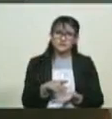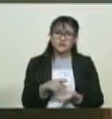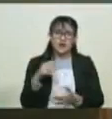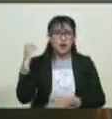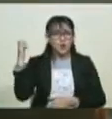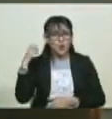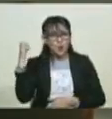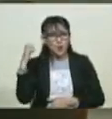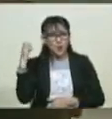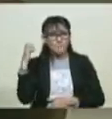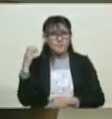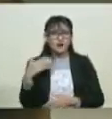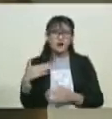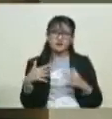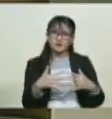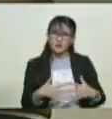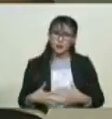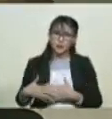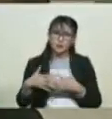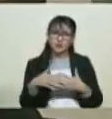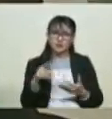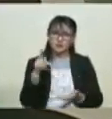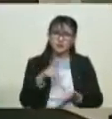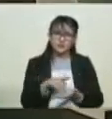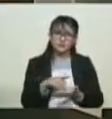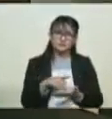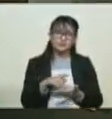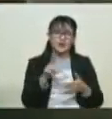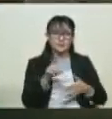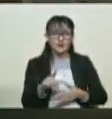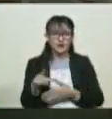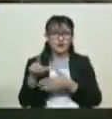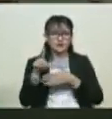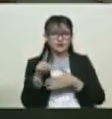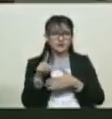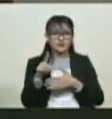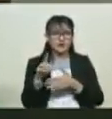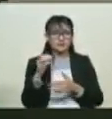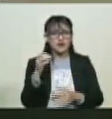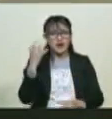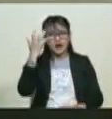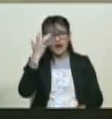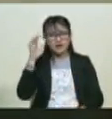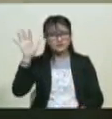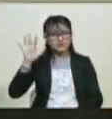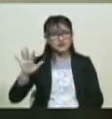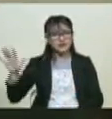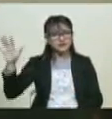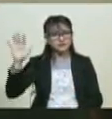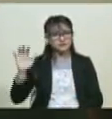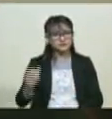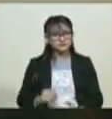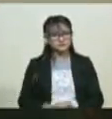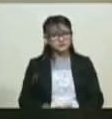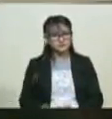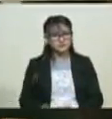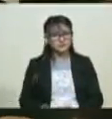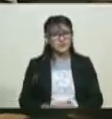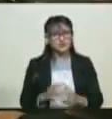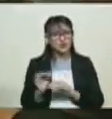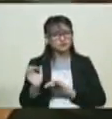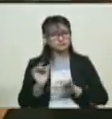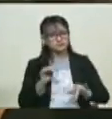europa a los que vienen de eeuu a los que vienen de américa latina a los que vienen del asia a todo el que viene